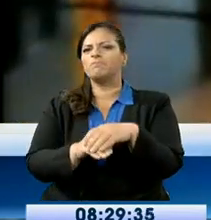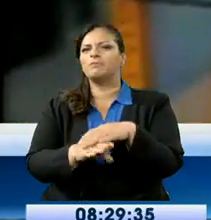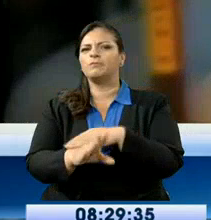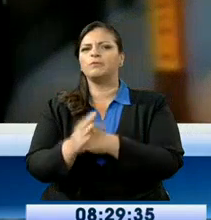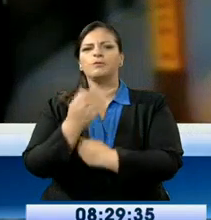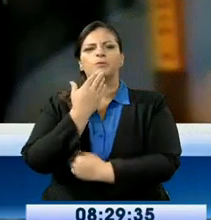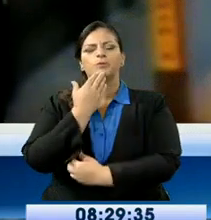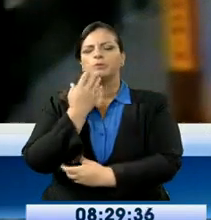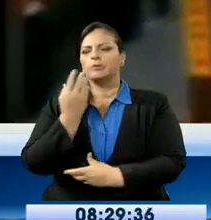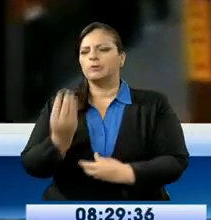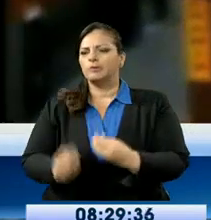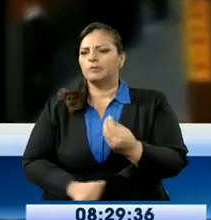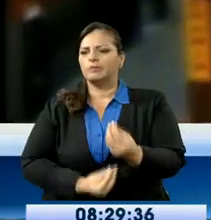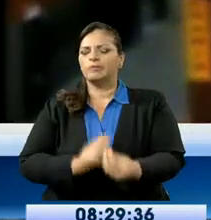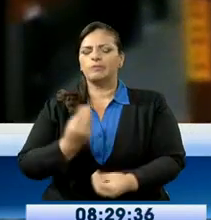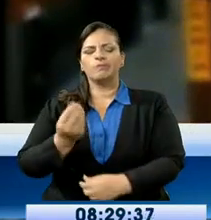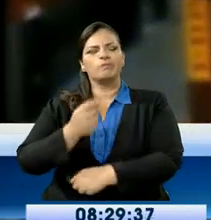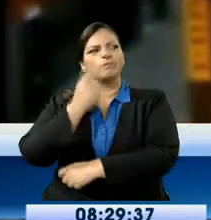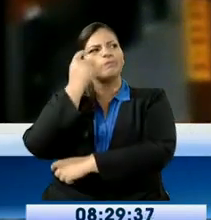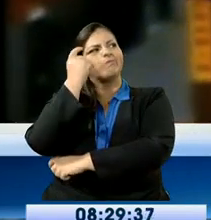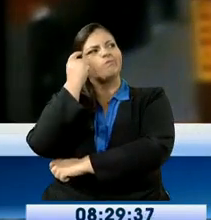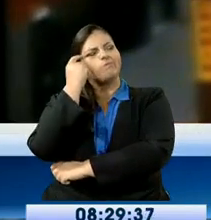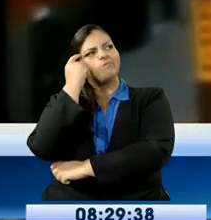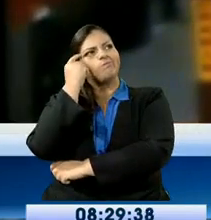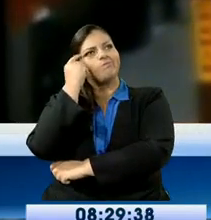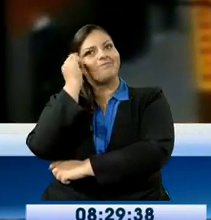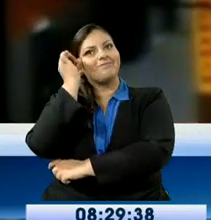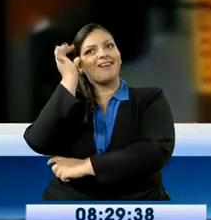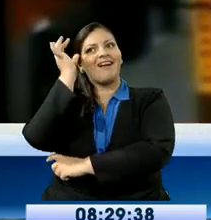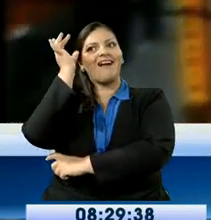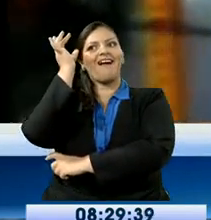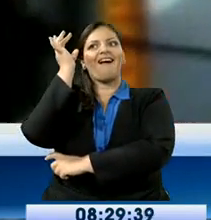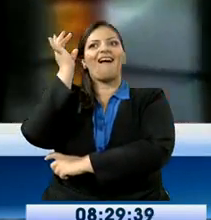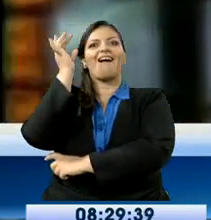detalladamente, hace cálculos y después...